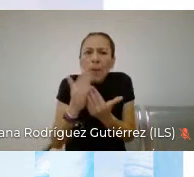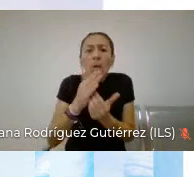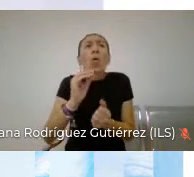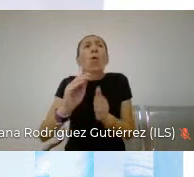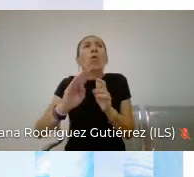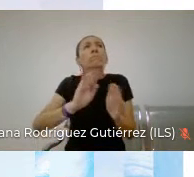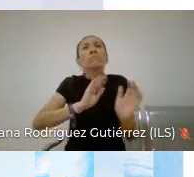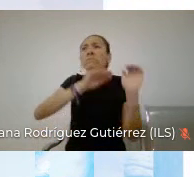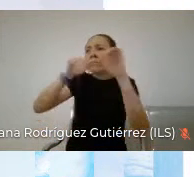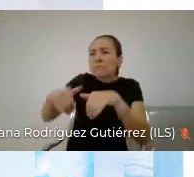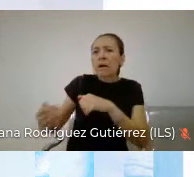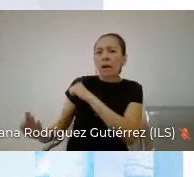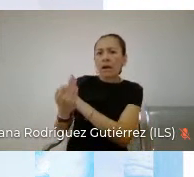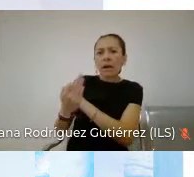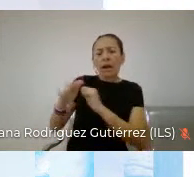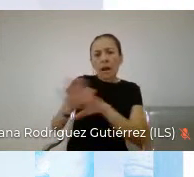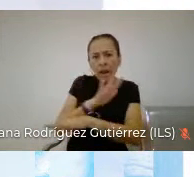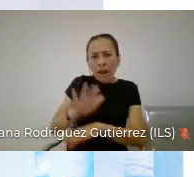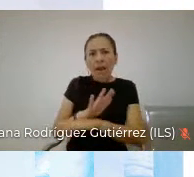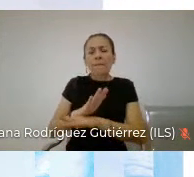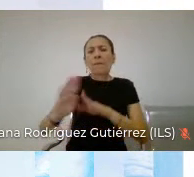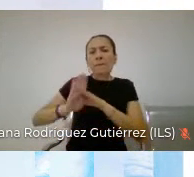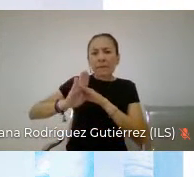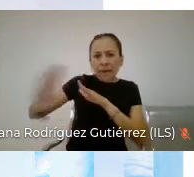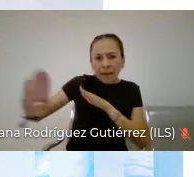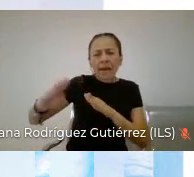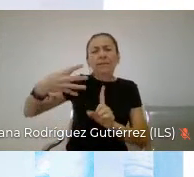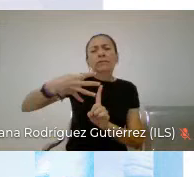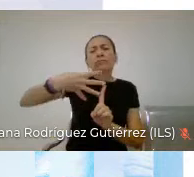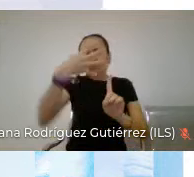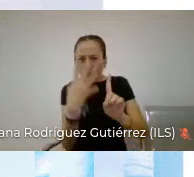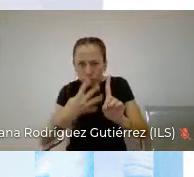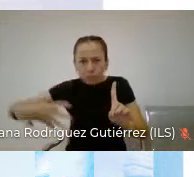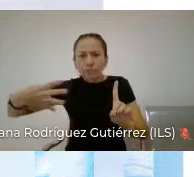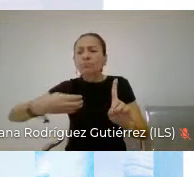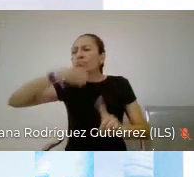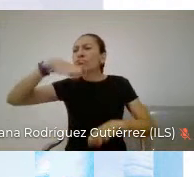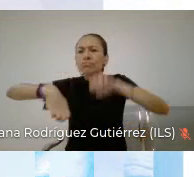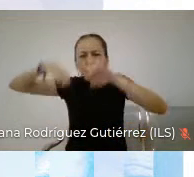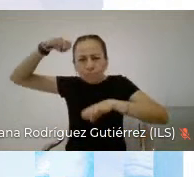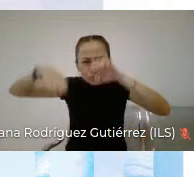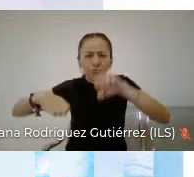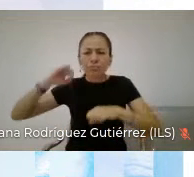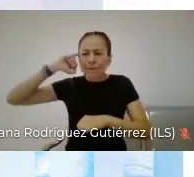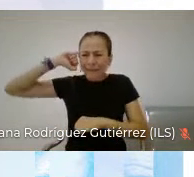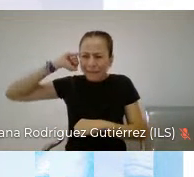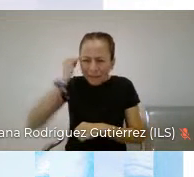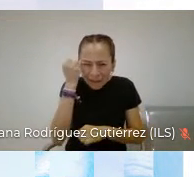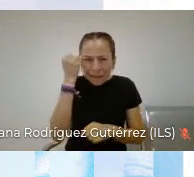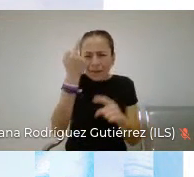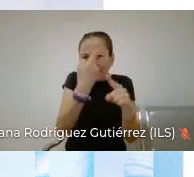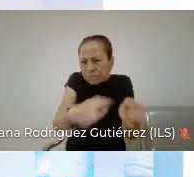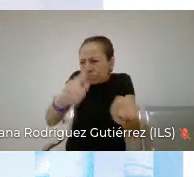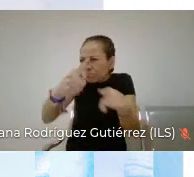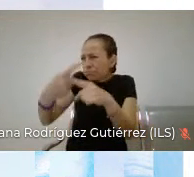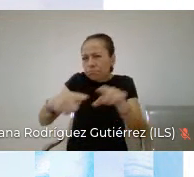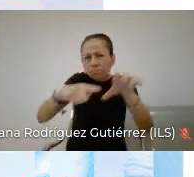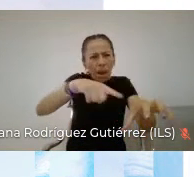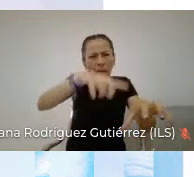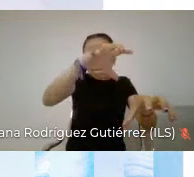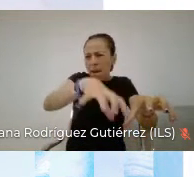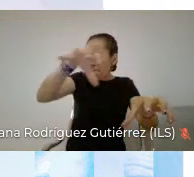migrantes, personas en la comunidad LGBTQ, adultos mayores, personas indígenas, que de diferentes